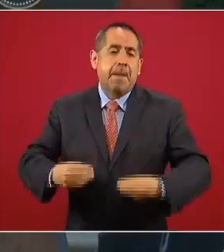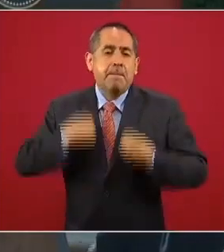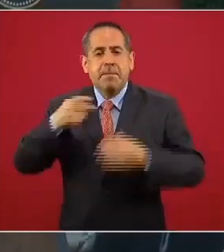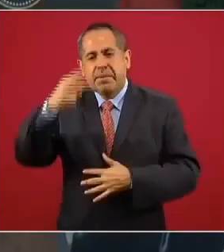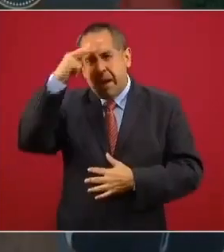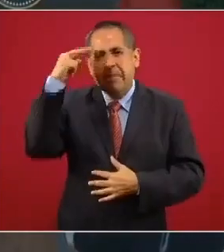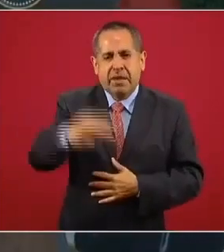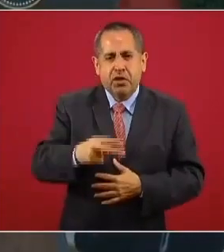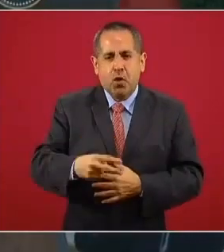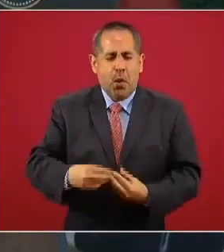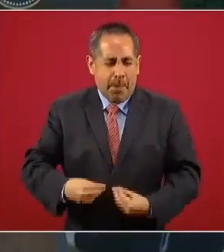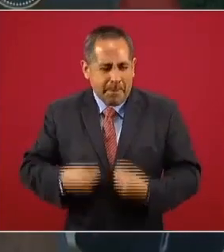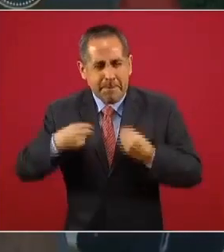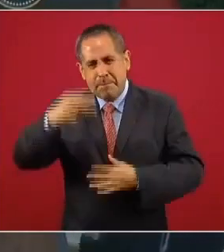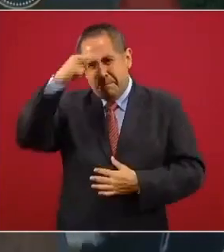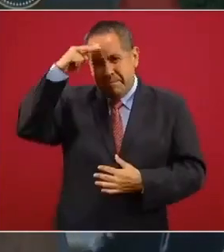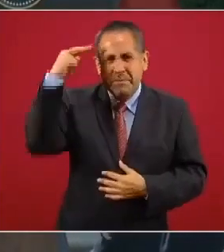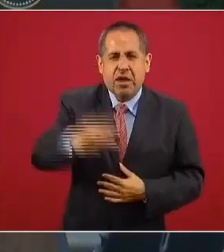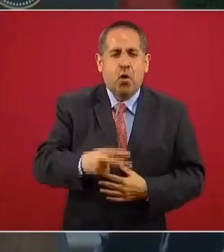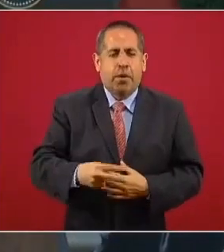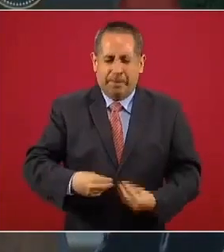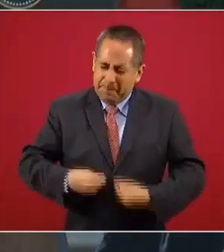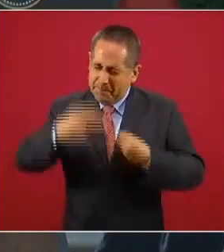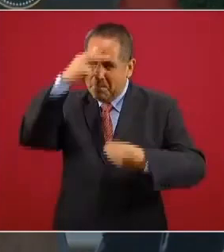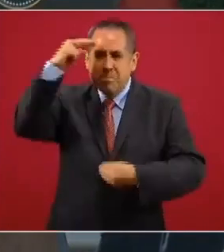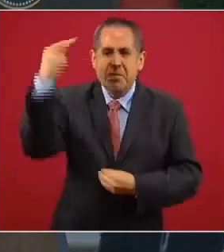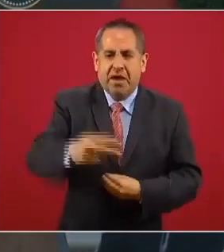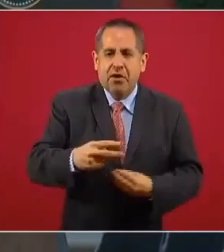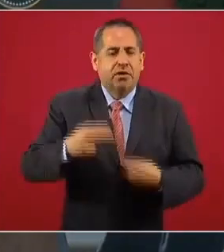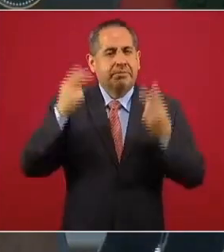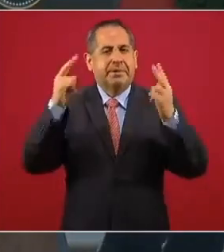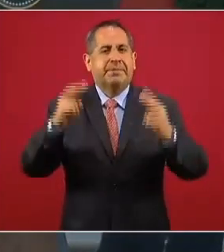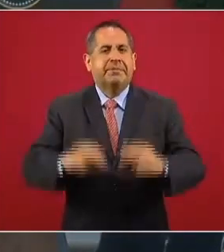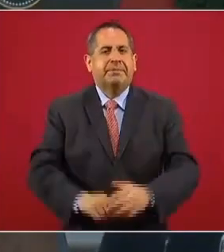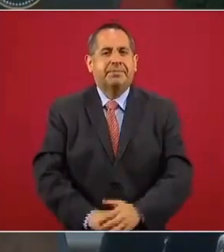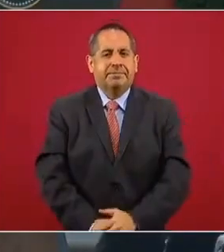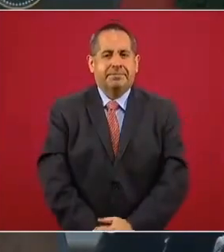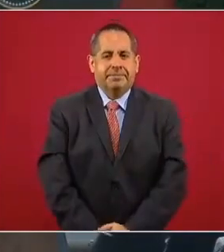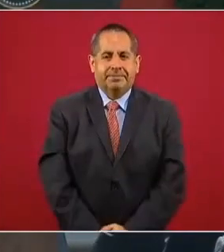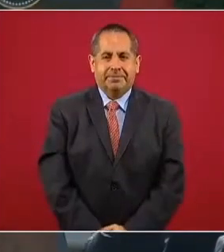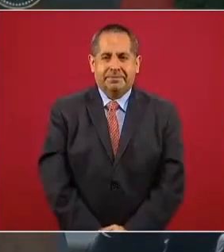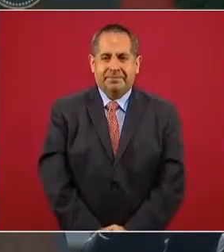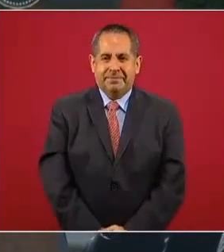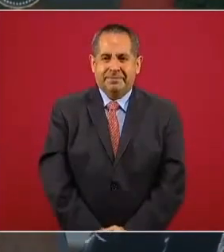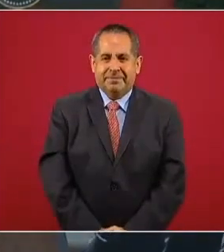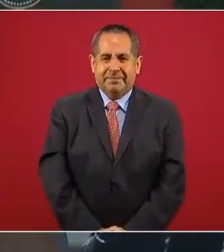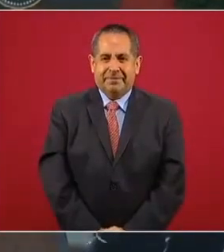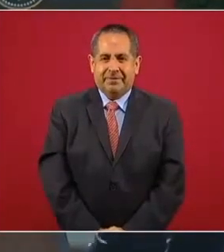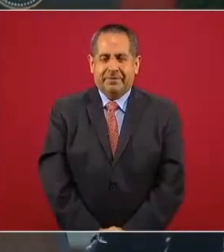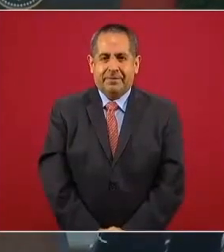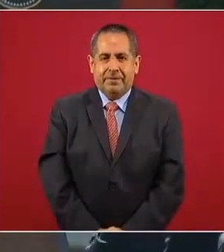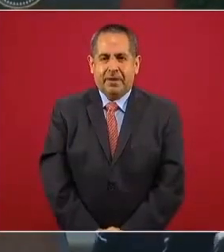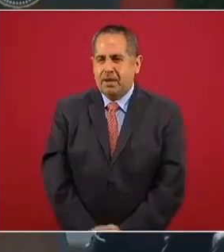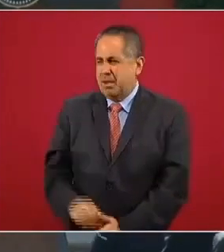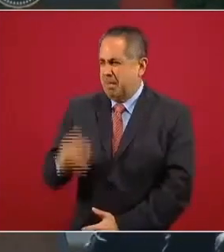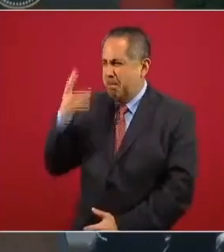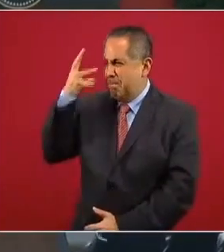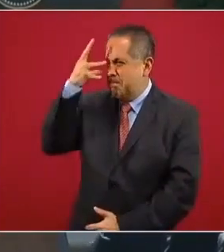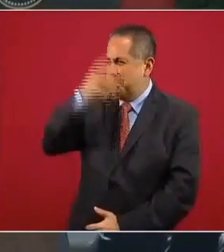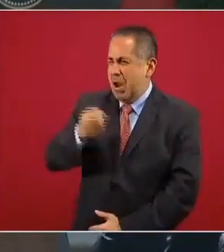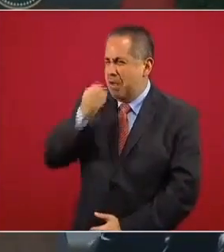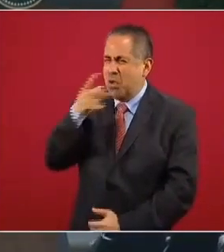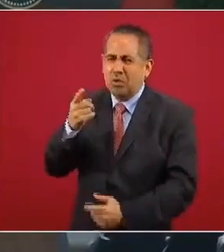México! ¡Viva México! ¡Viva México! That's fantastic. Beautiful job. Thank you very